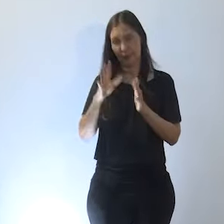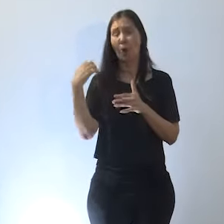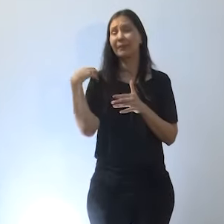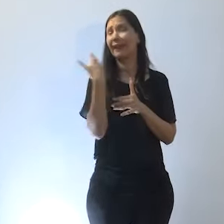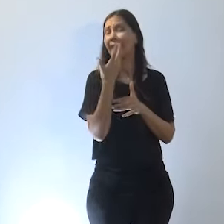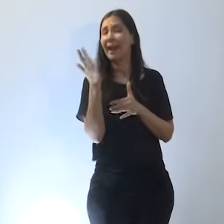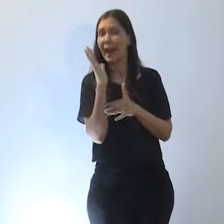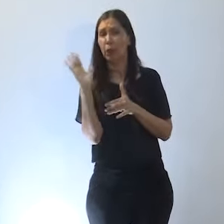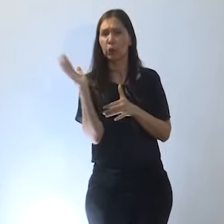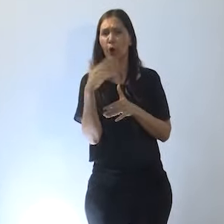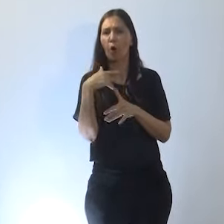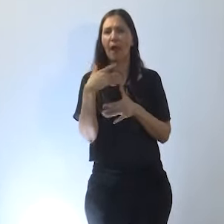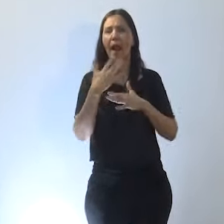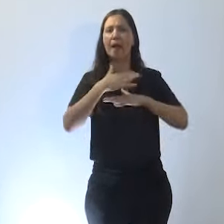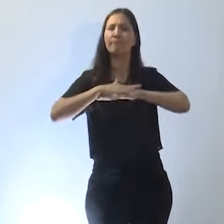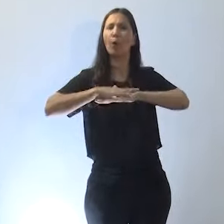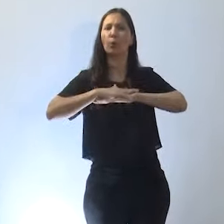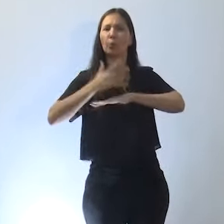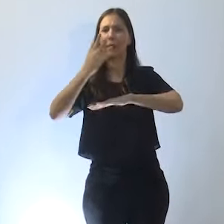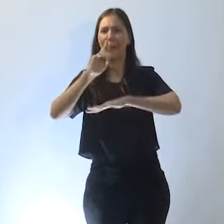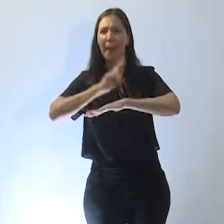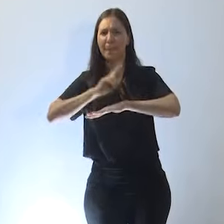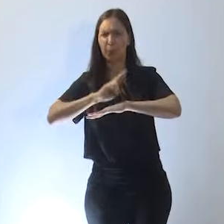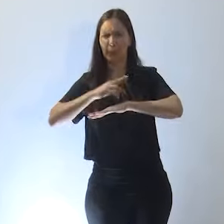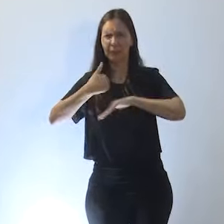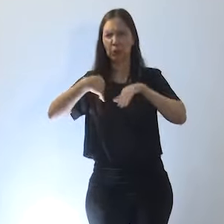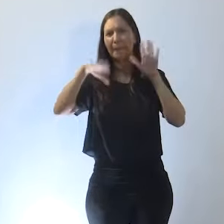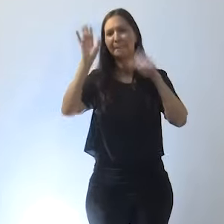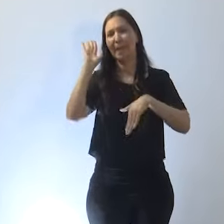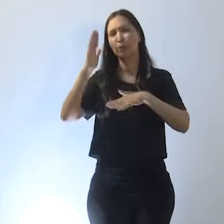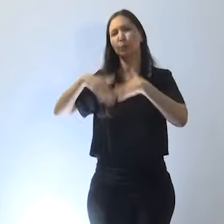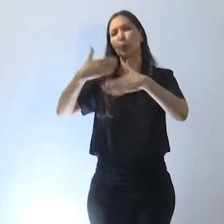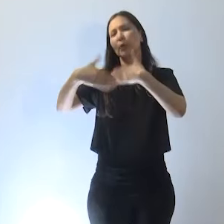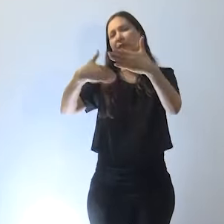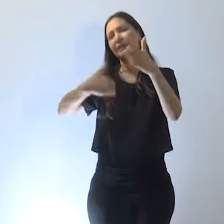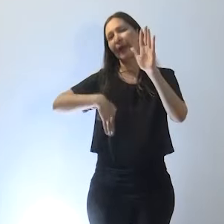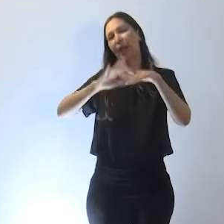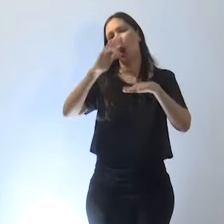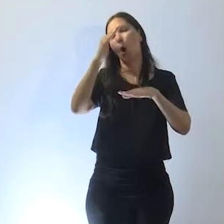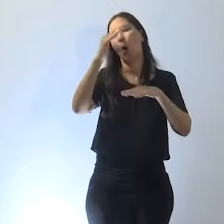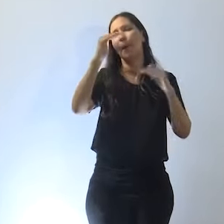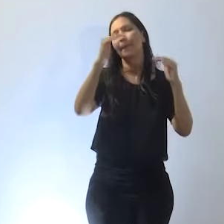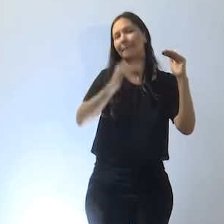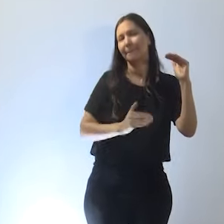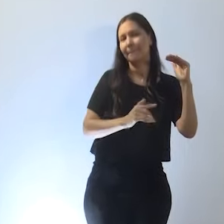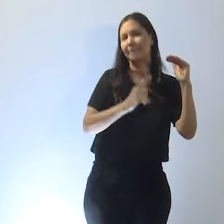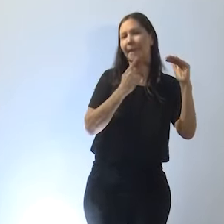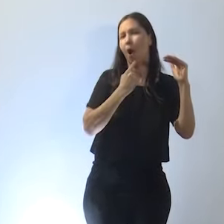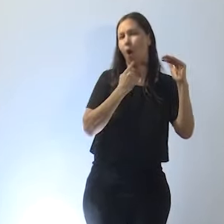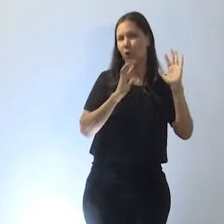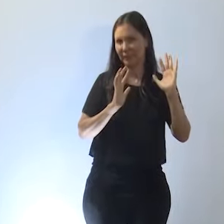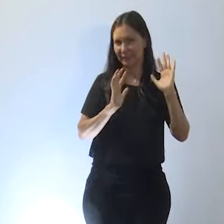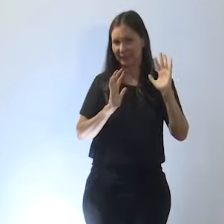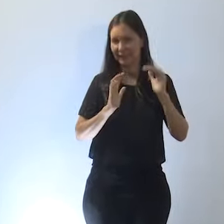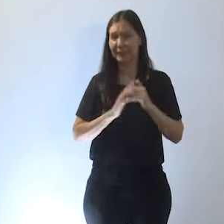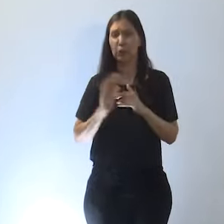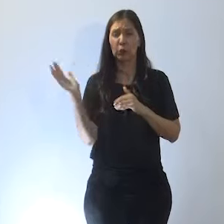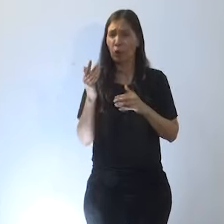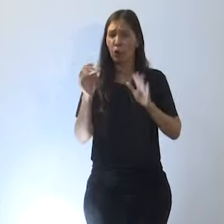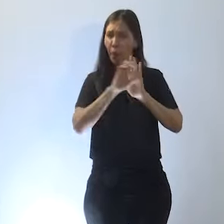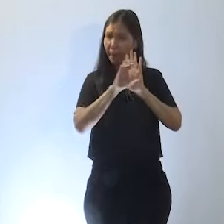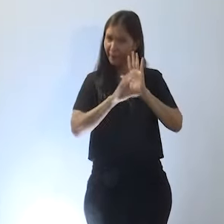posturas de las mujeres son más progresistas que las de los varones en todas las en todo todos los capítulos